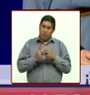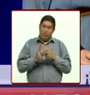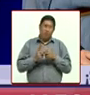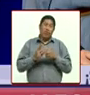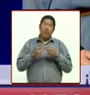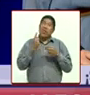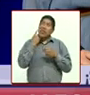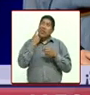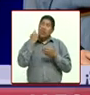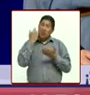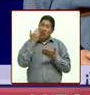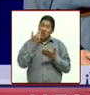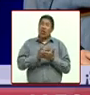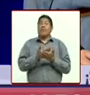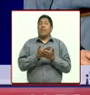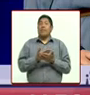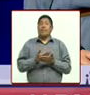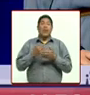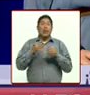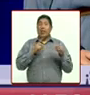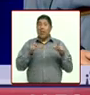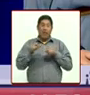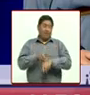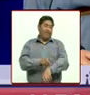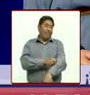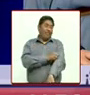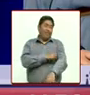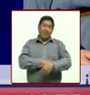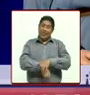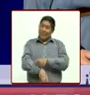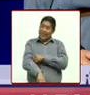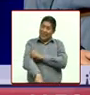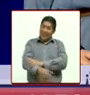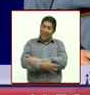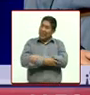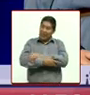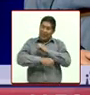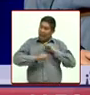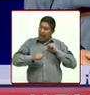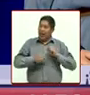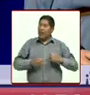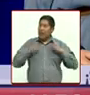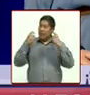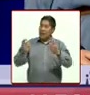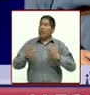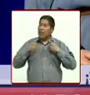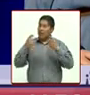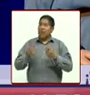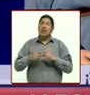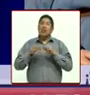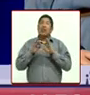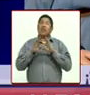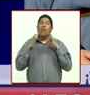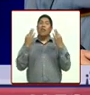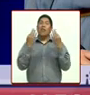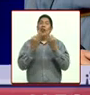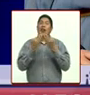horas llegarán y ya manos a la obra para comenzar a repartir a todas esas varias familias chimanés que